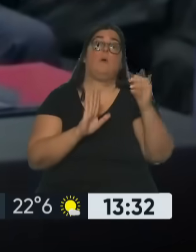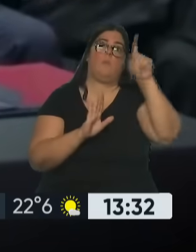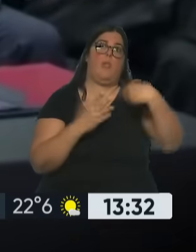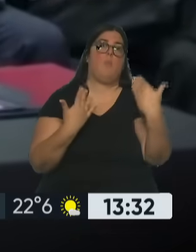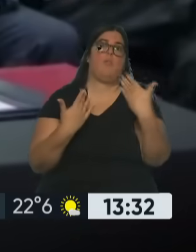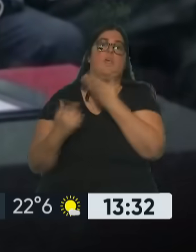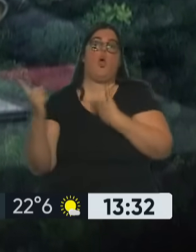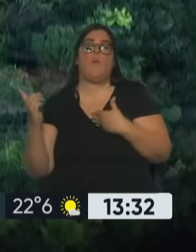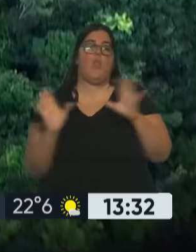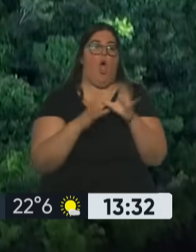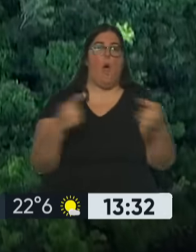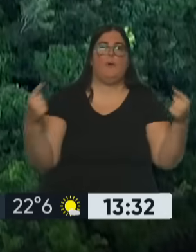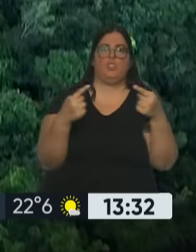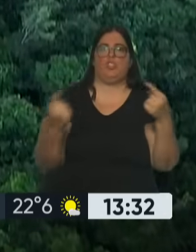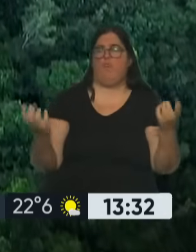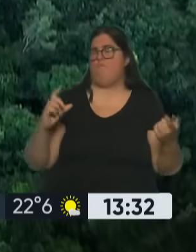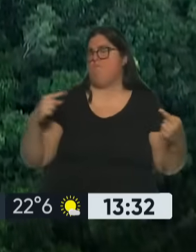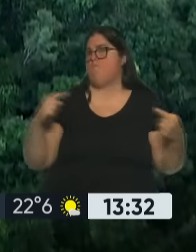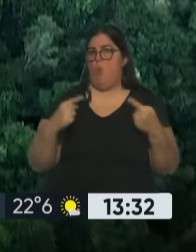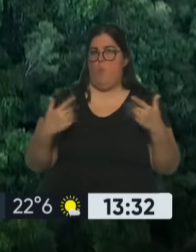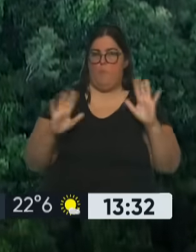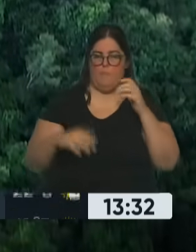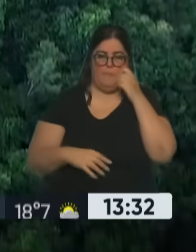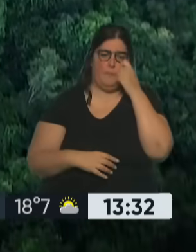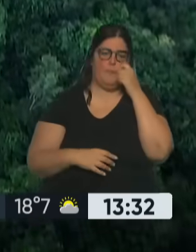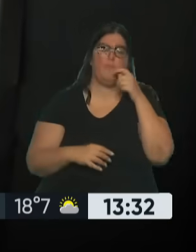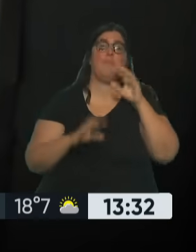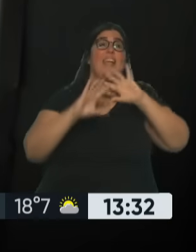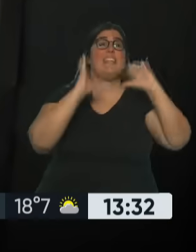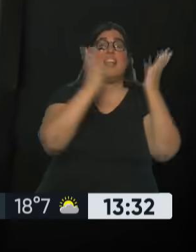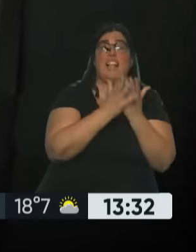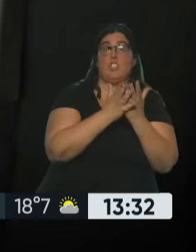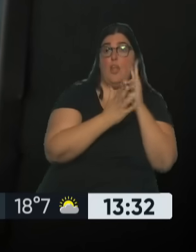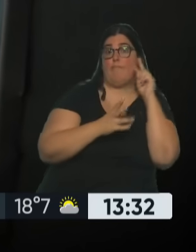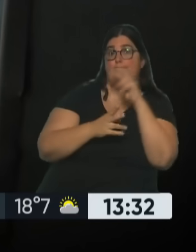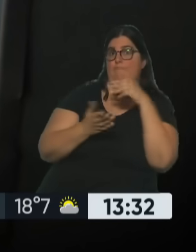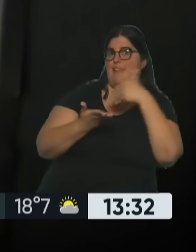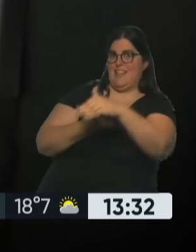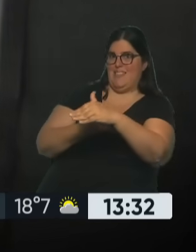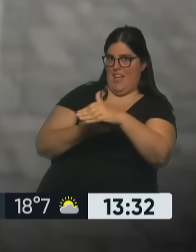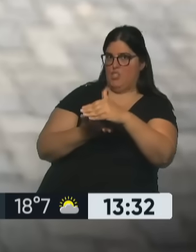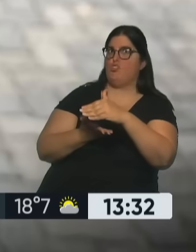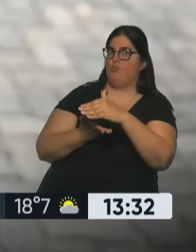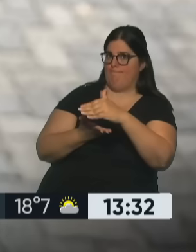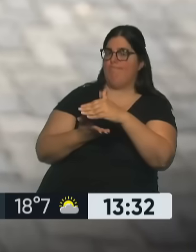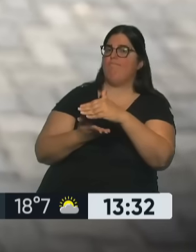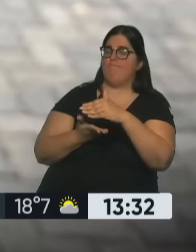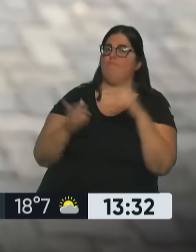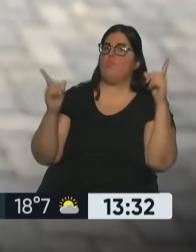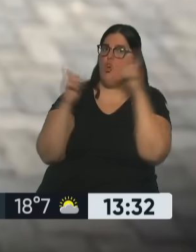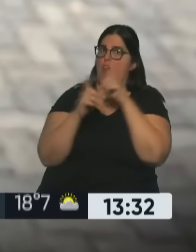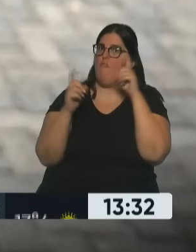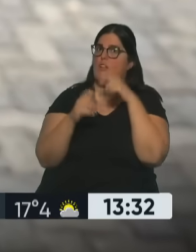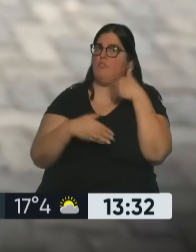que se retomó hace pocas semanas. El rechazo internacional se asoma y el conflicto parece